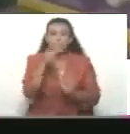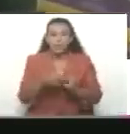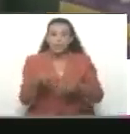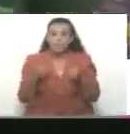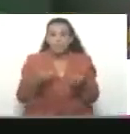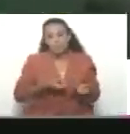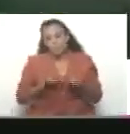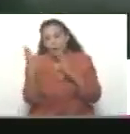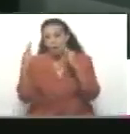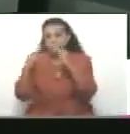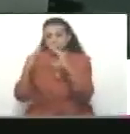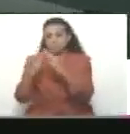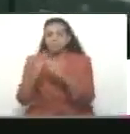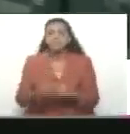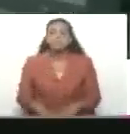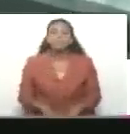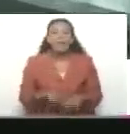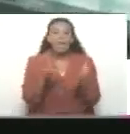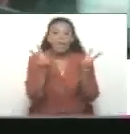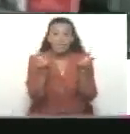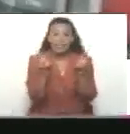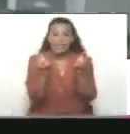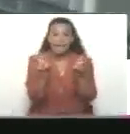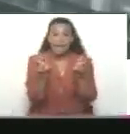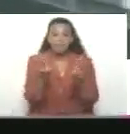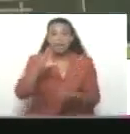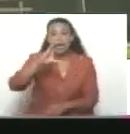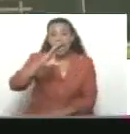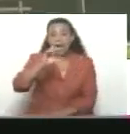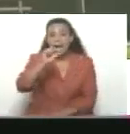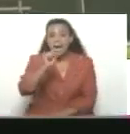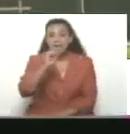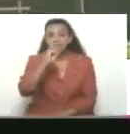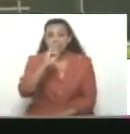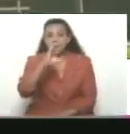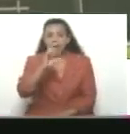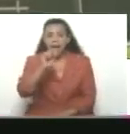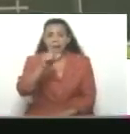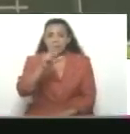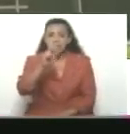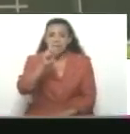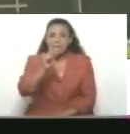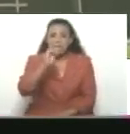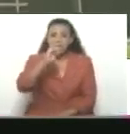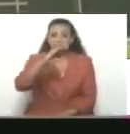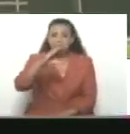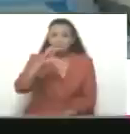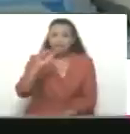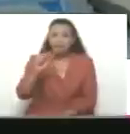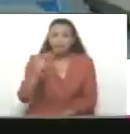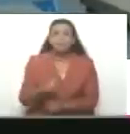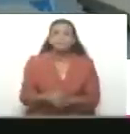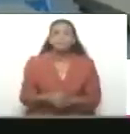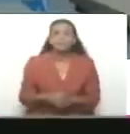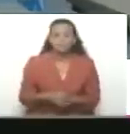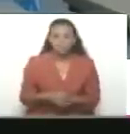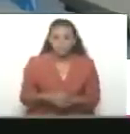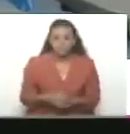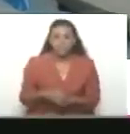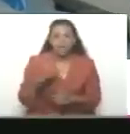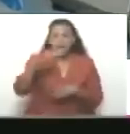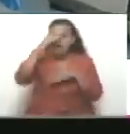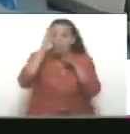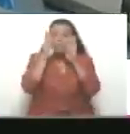seguimos también con el tema de las lámparas cialítica todo el equipamiento que tiene que ver para